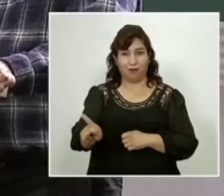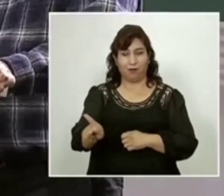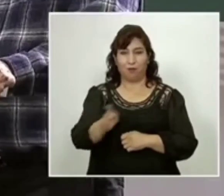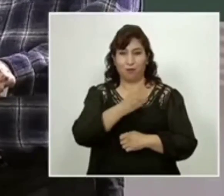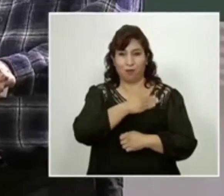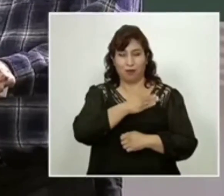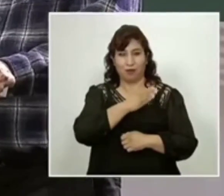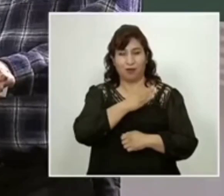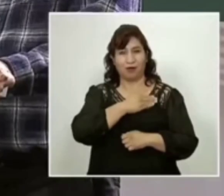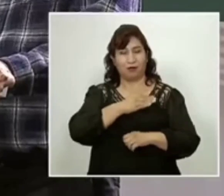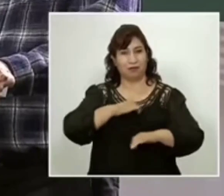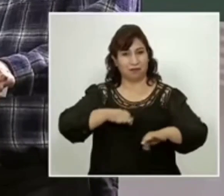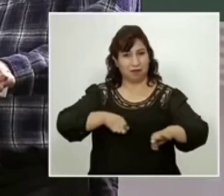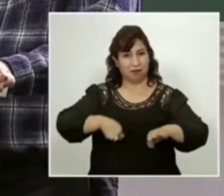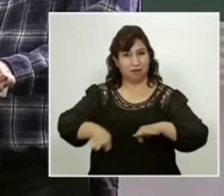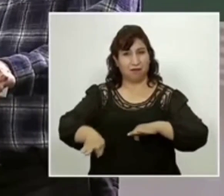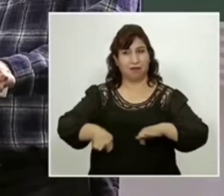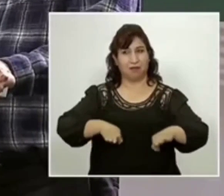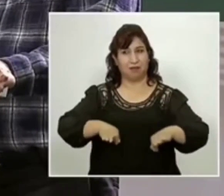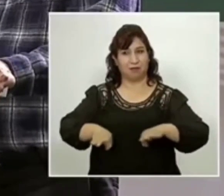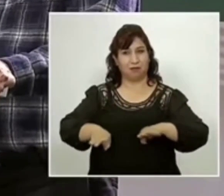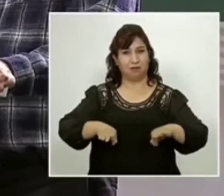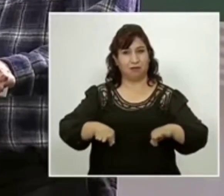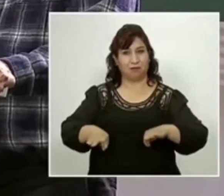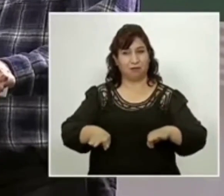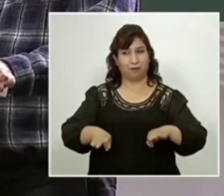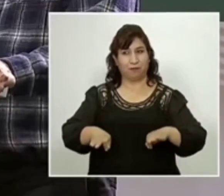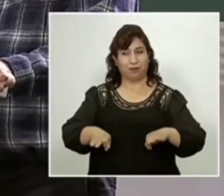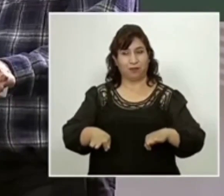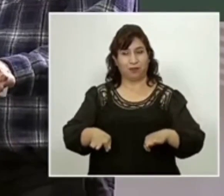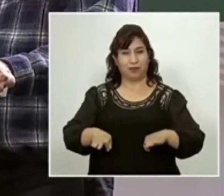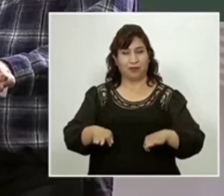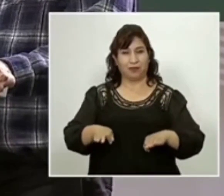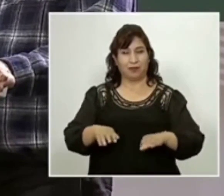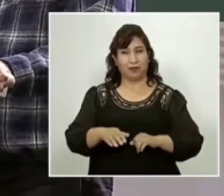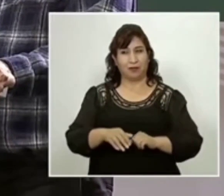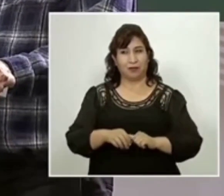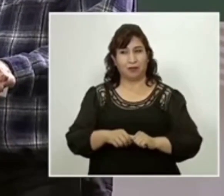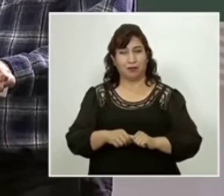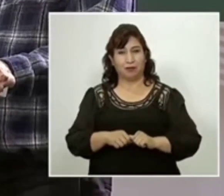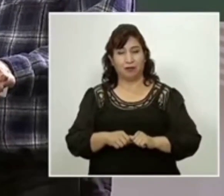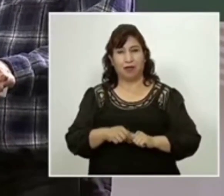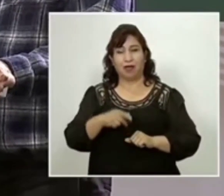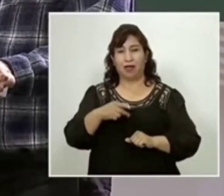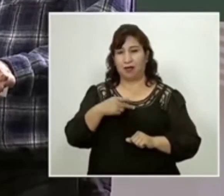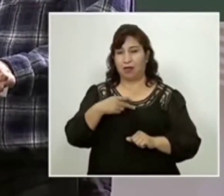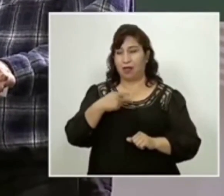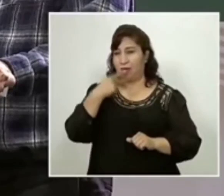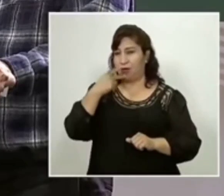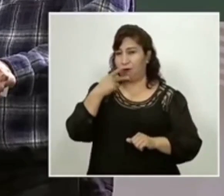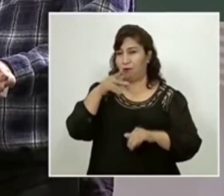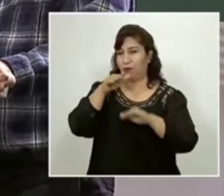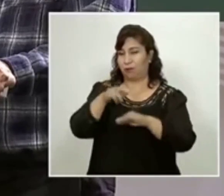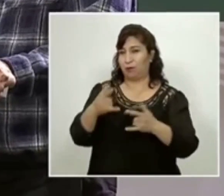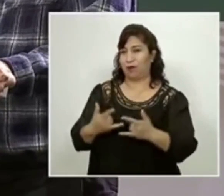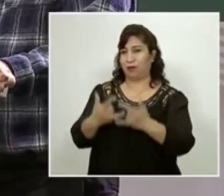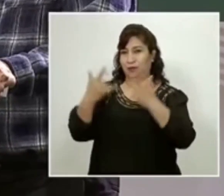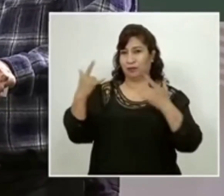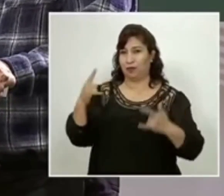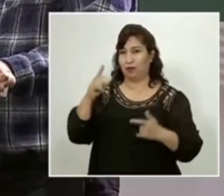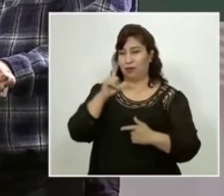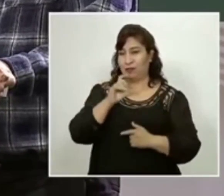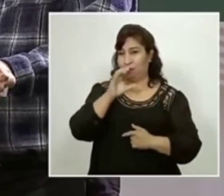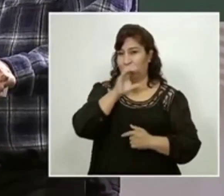bueno, trabajador, y hablo de la historia de Aguascalientes